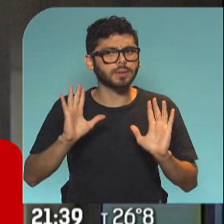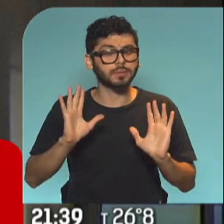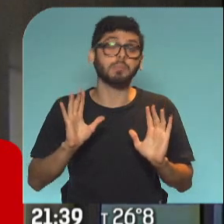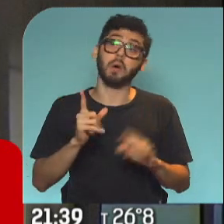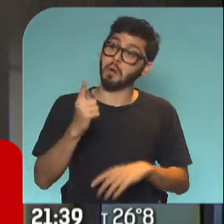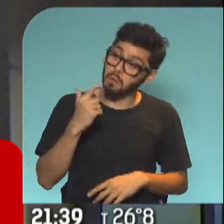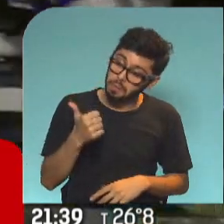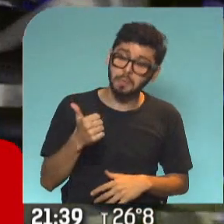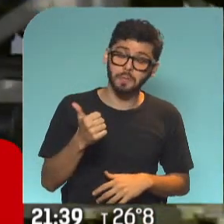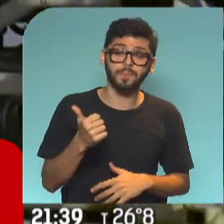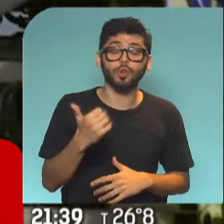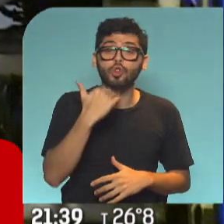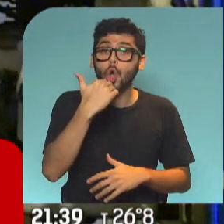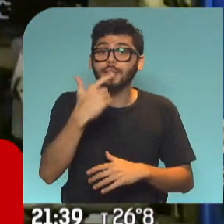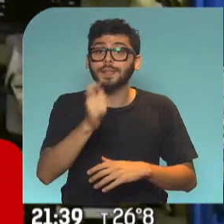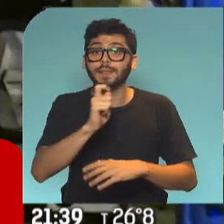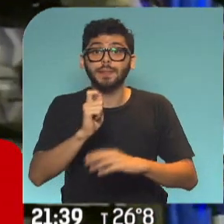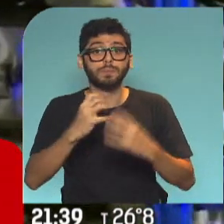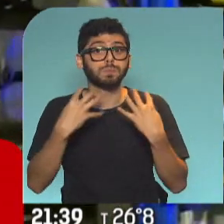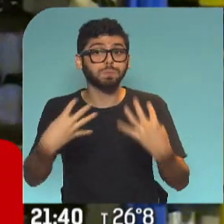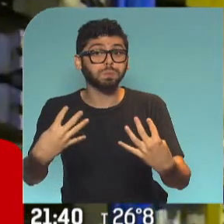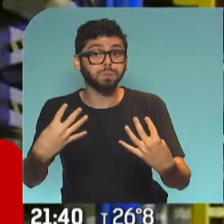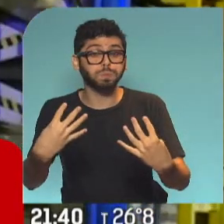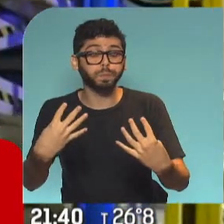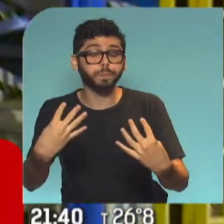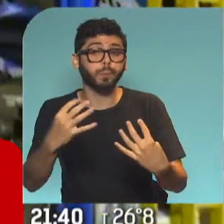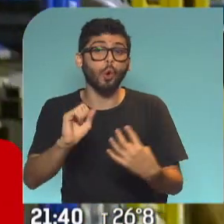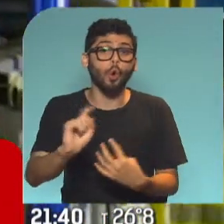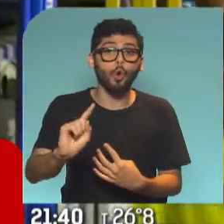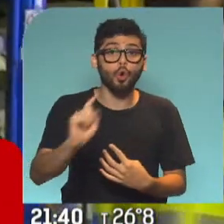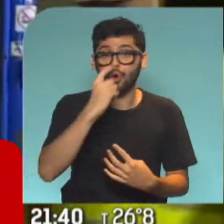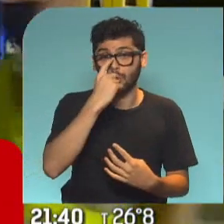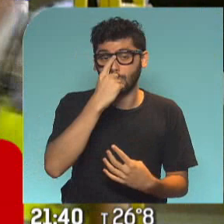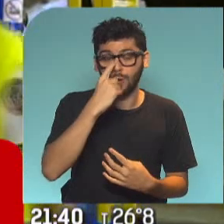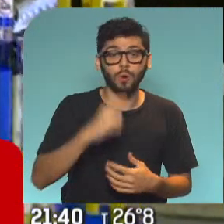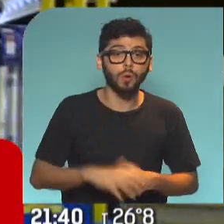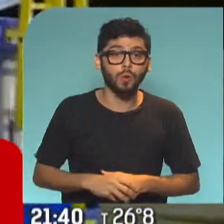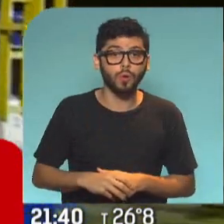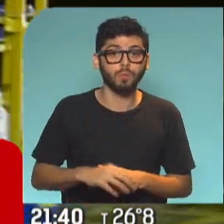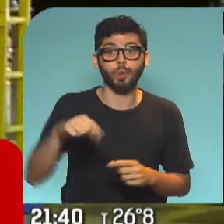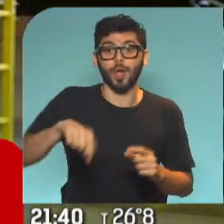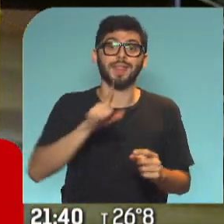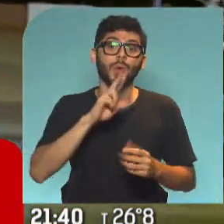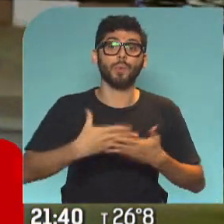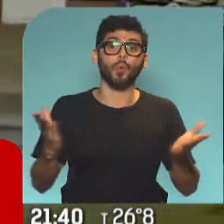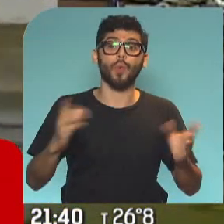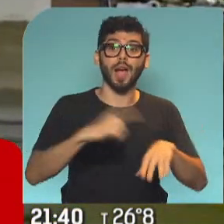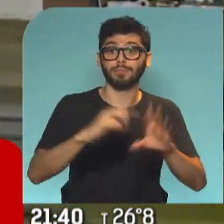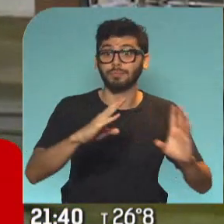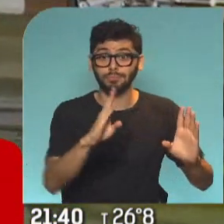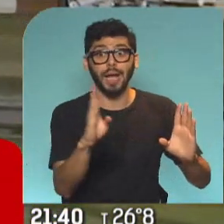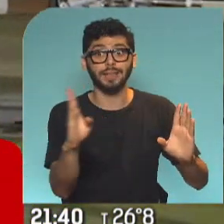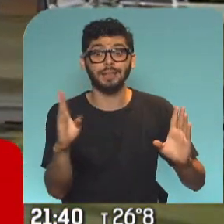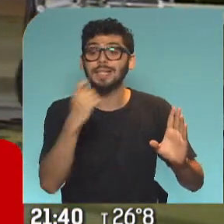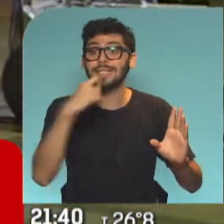si hablen, no sé si lo tendremos en nuestro espacio, en esta edición alargada de Televisión Pública Noticias. Si